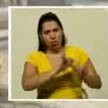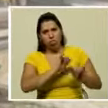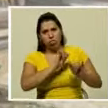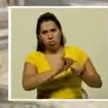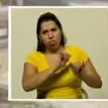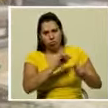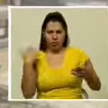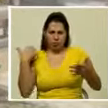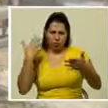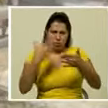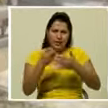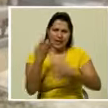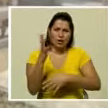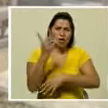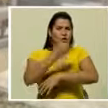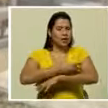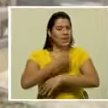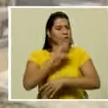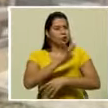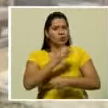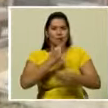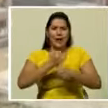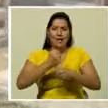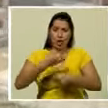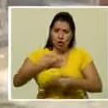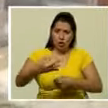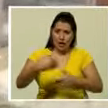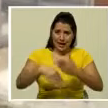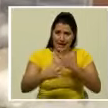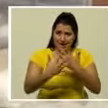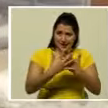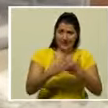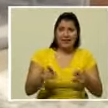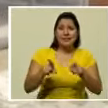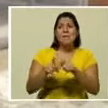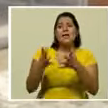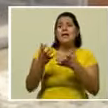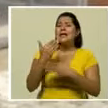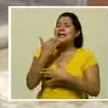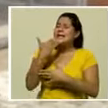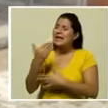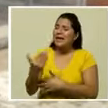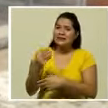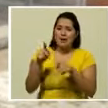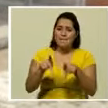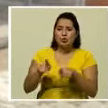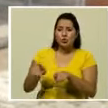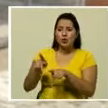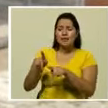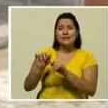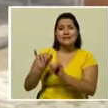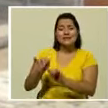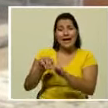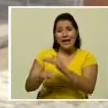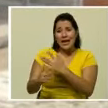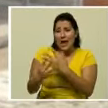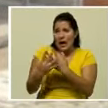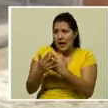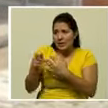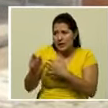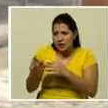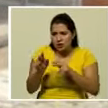las labores que realizan en el sistema penitenciario. También queremos agradecer mucho a la población penitenciaria que ha permanecido